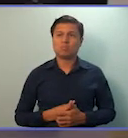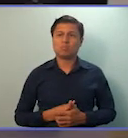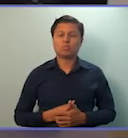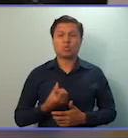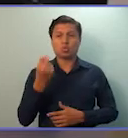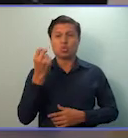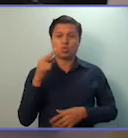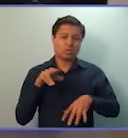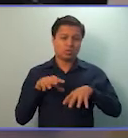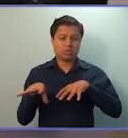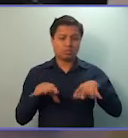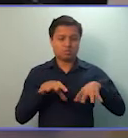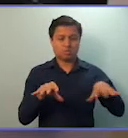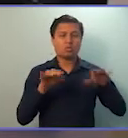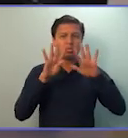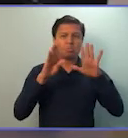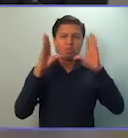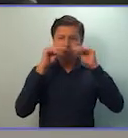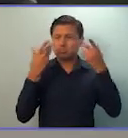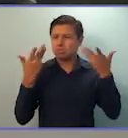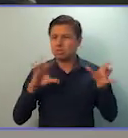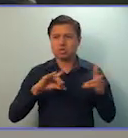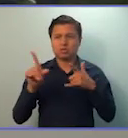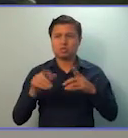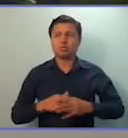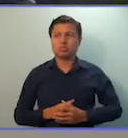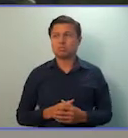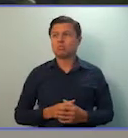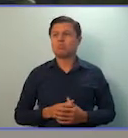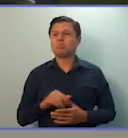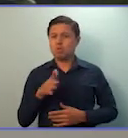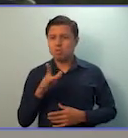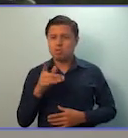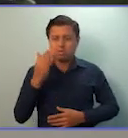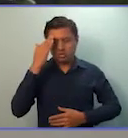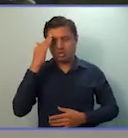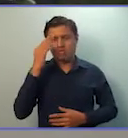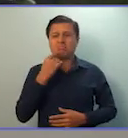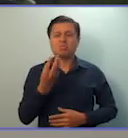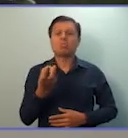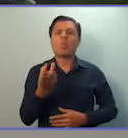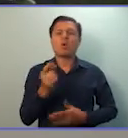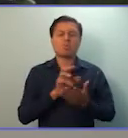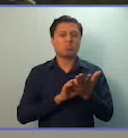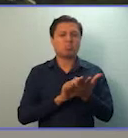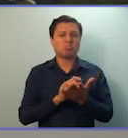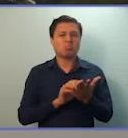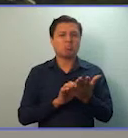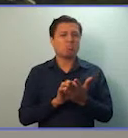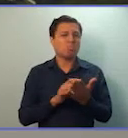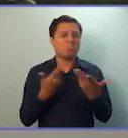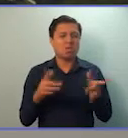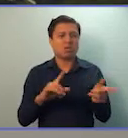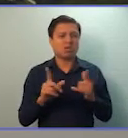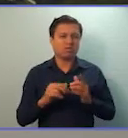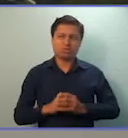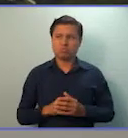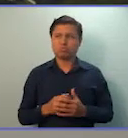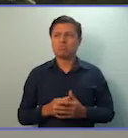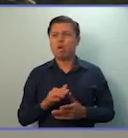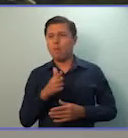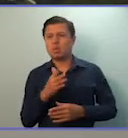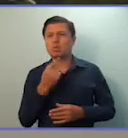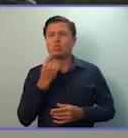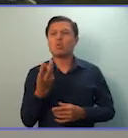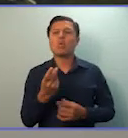departamentos que a las 9 10 de la noche ya van a ver más o menos este los resultados preliminares de más o menos cuántos